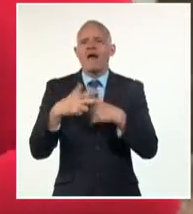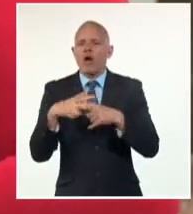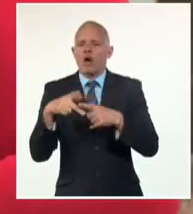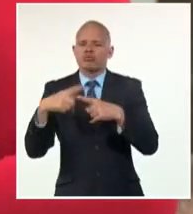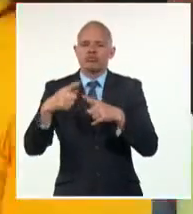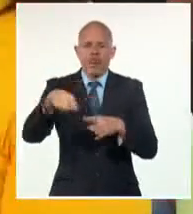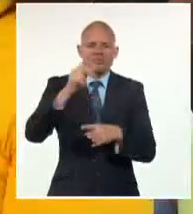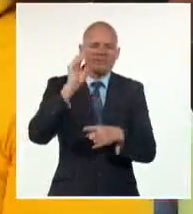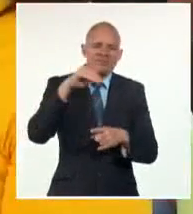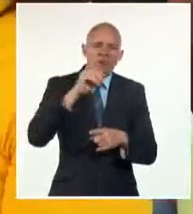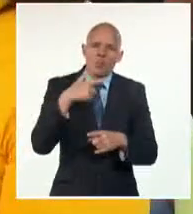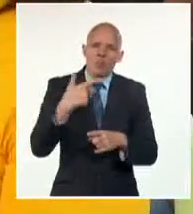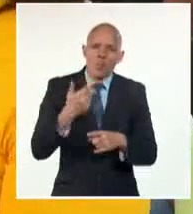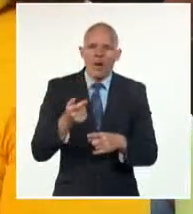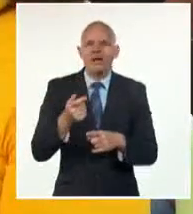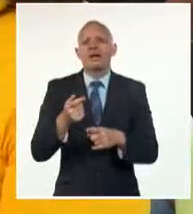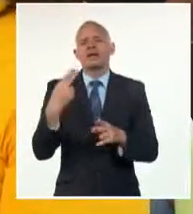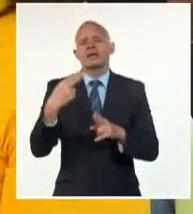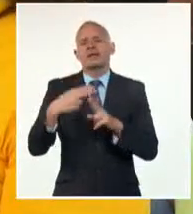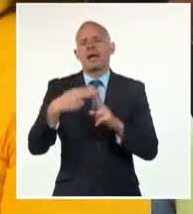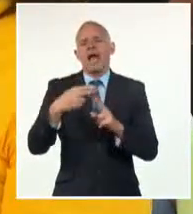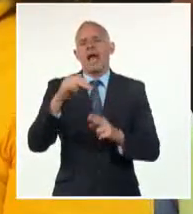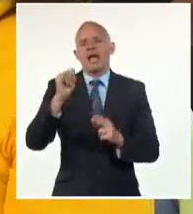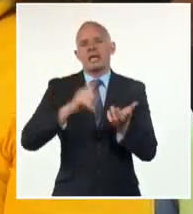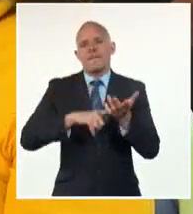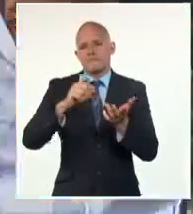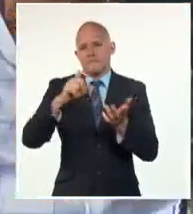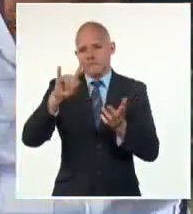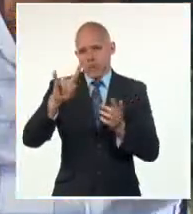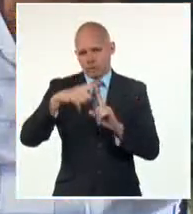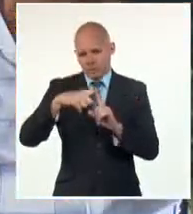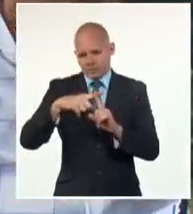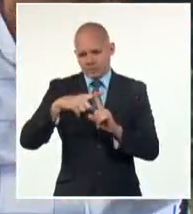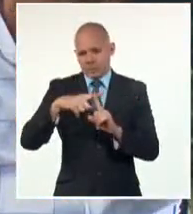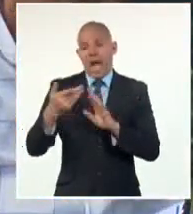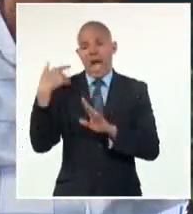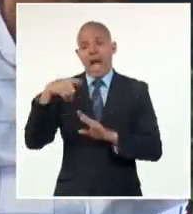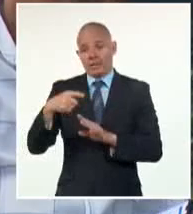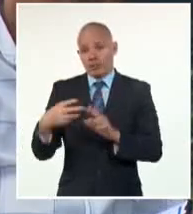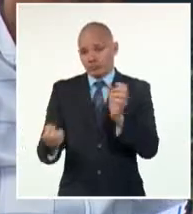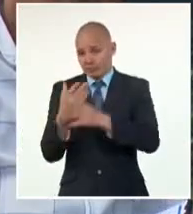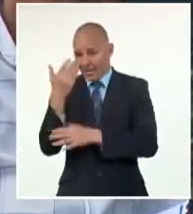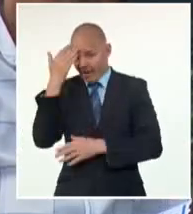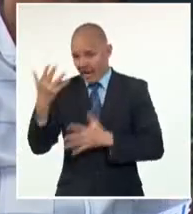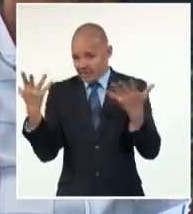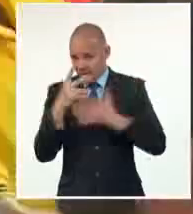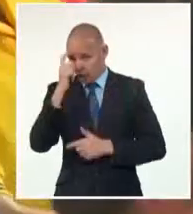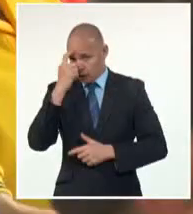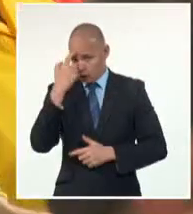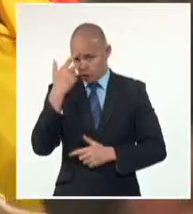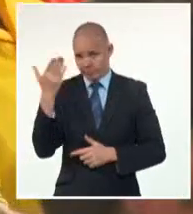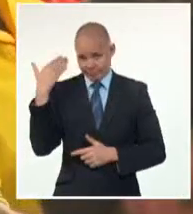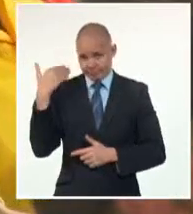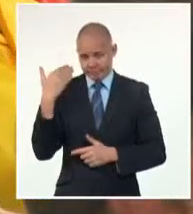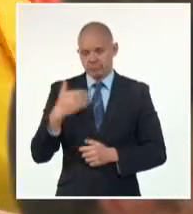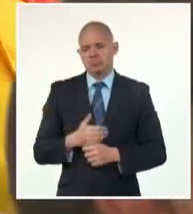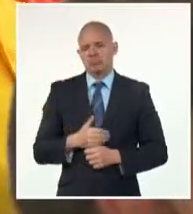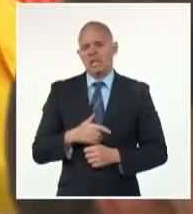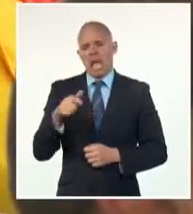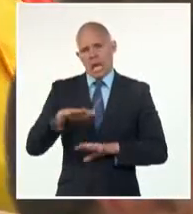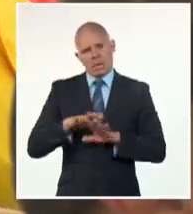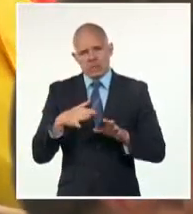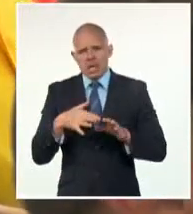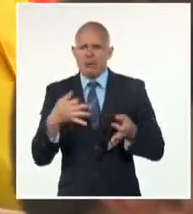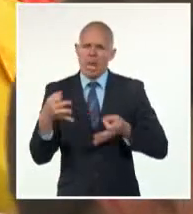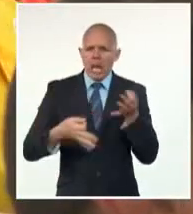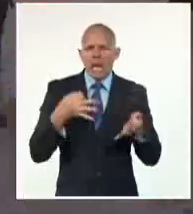que pronto cumplirá su aniversario 60 de fundada por el comandante Ernesto Che Guevara. En el diálogo se intercambiaron criterios sobre las